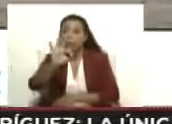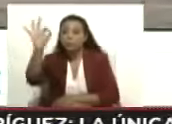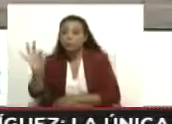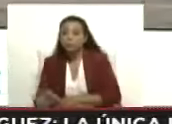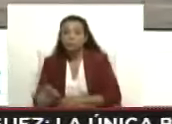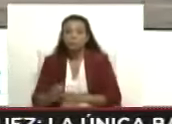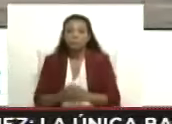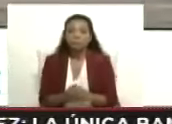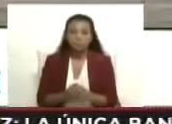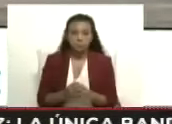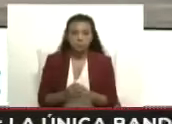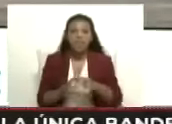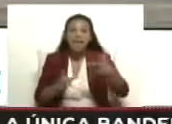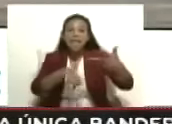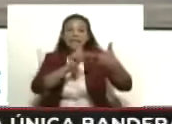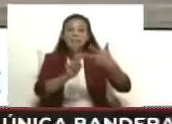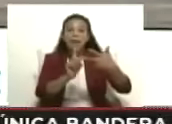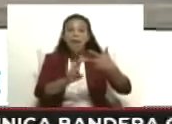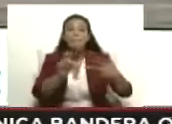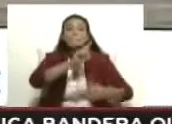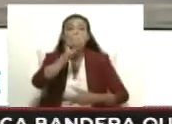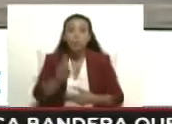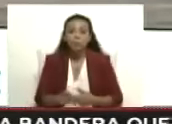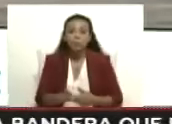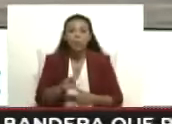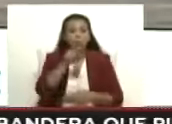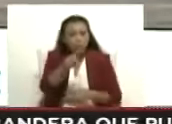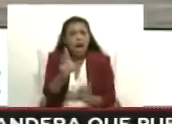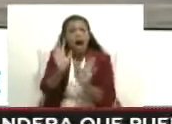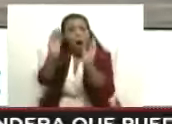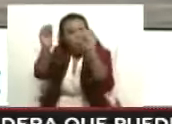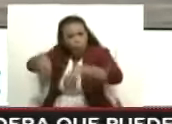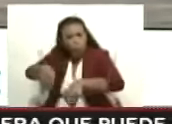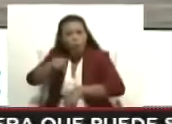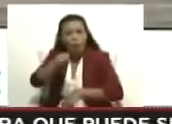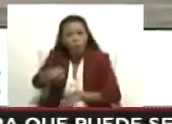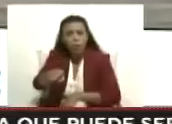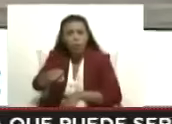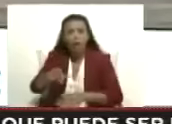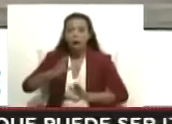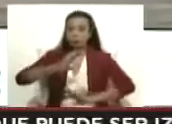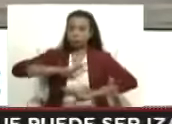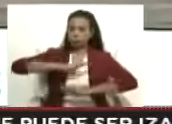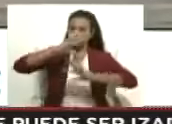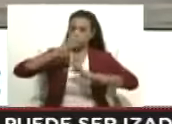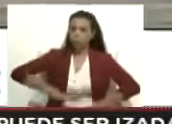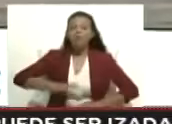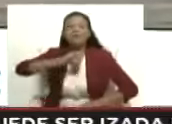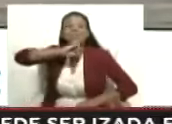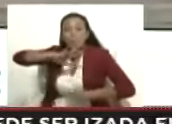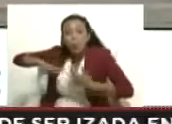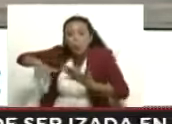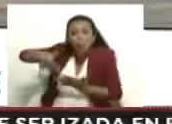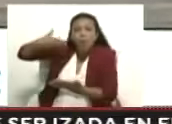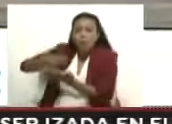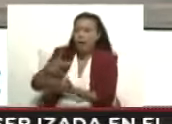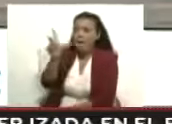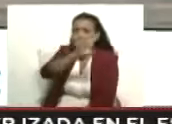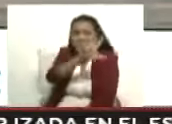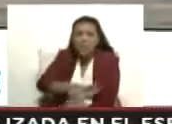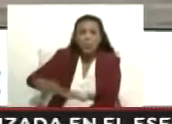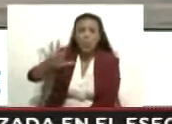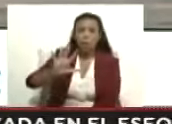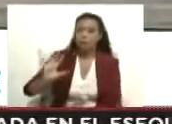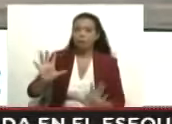1.8%. Tercera pregunta. ¿Está usted de acuerdo con la posición histórica de Venezuela de